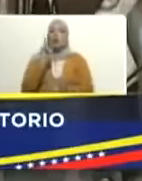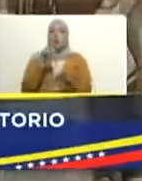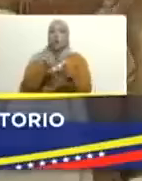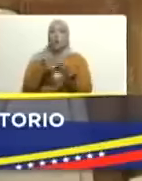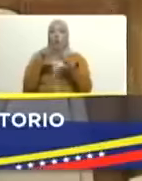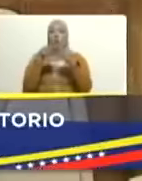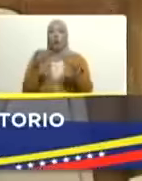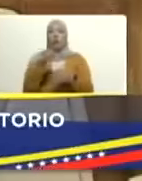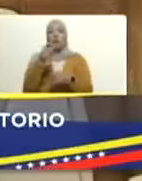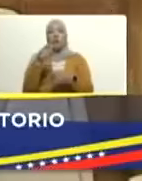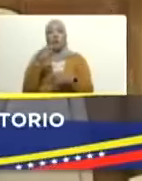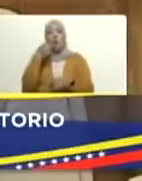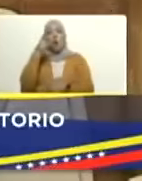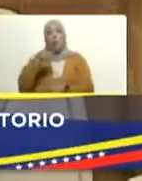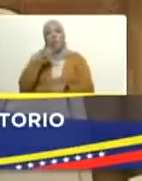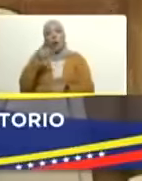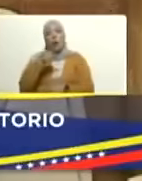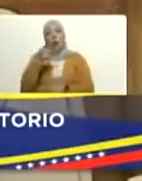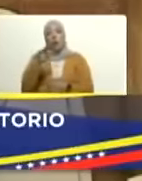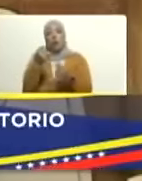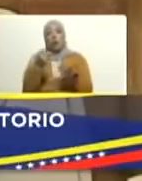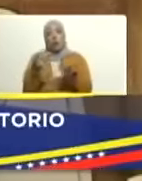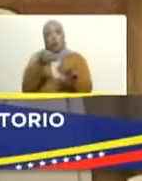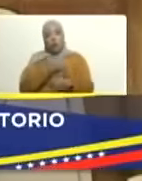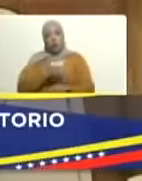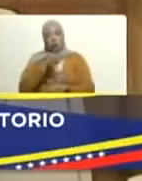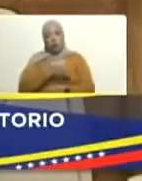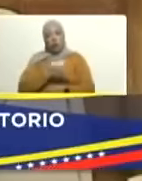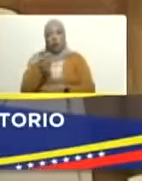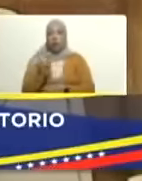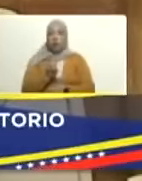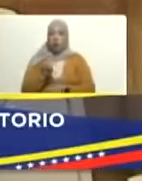que todos los sectores políticos, económicos y sociales del país